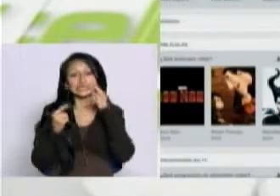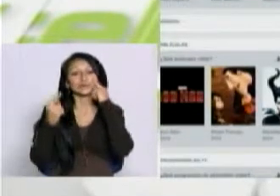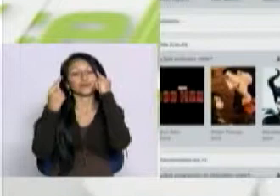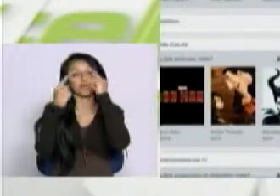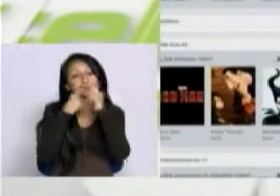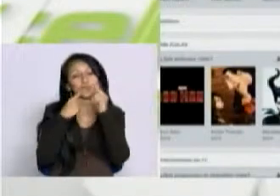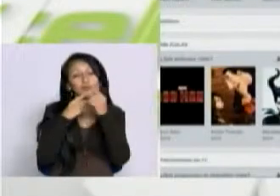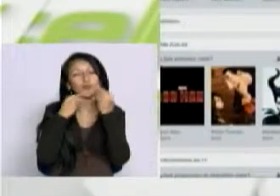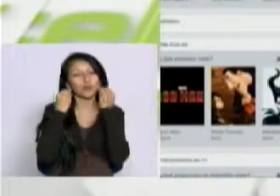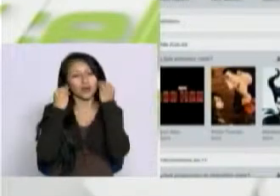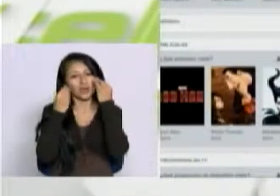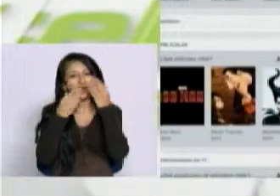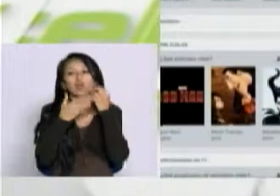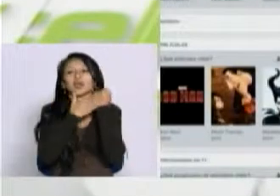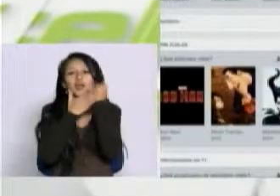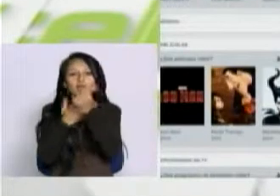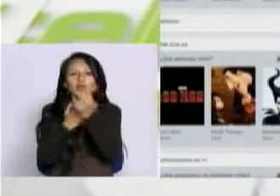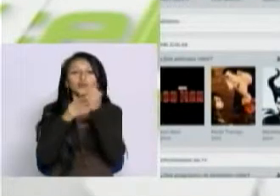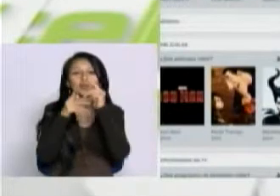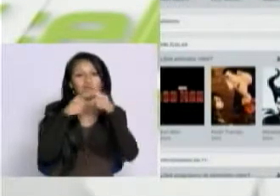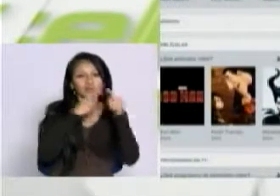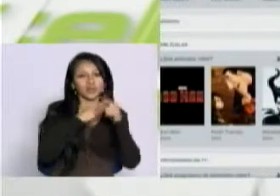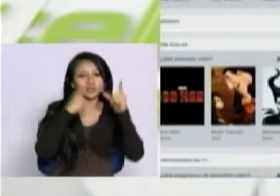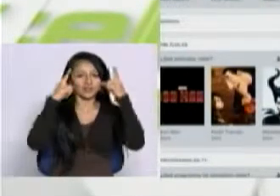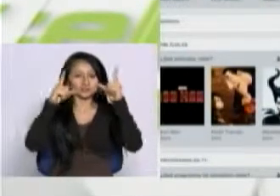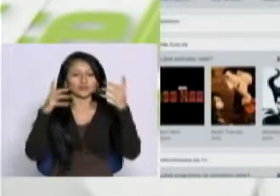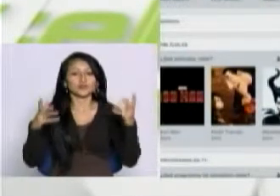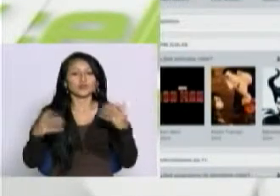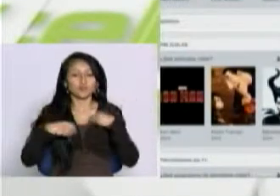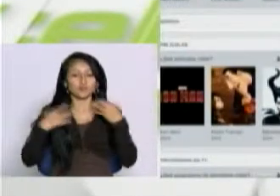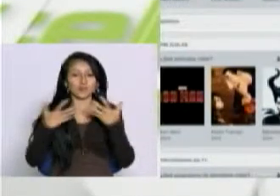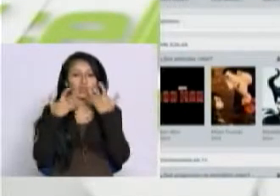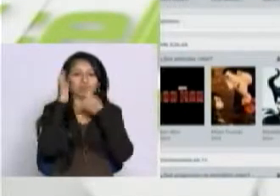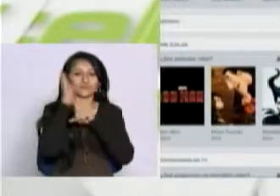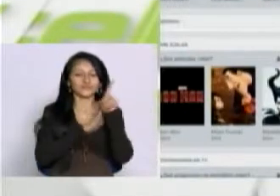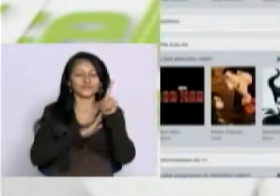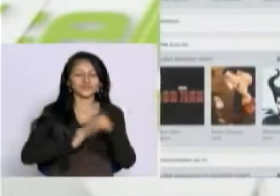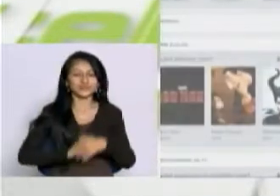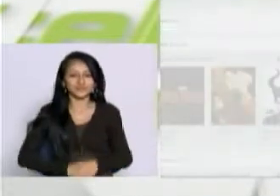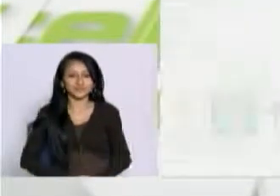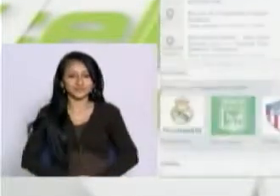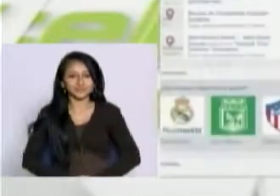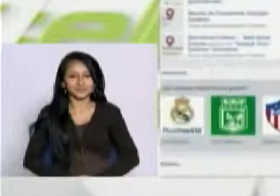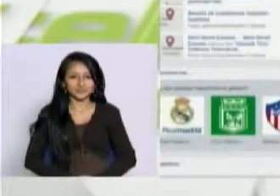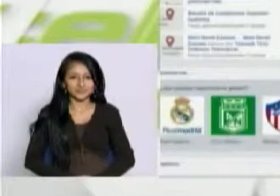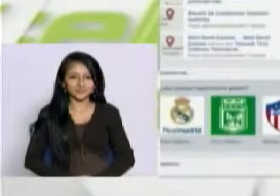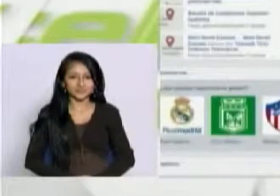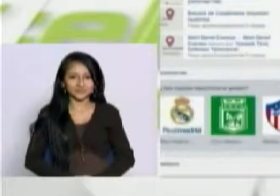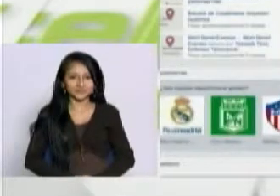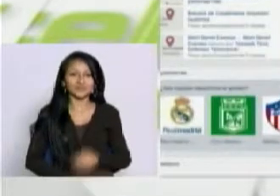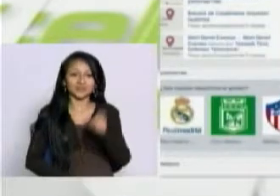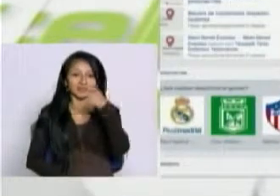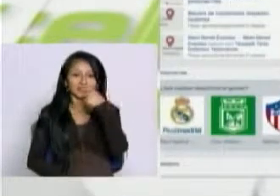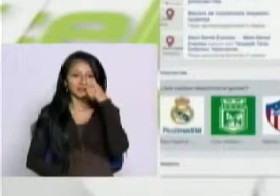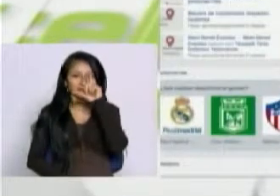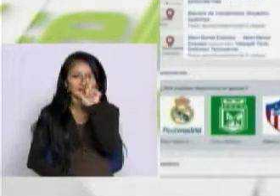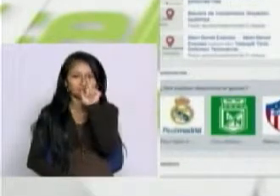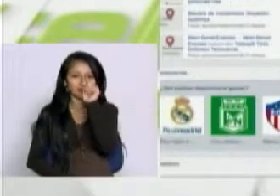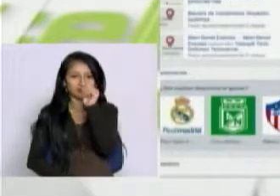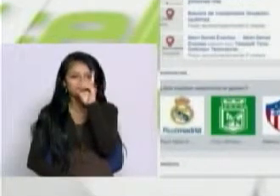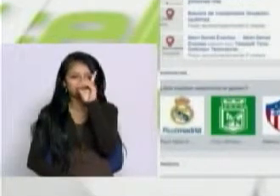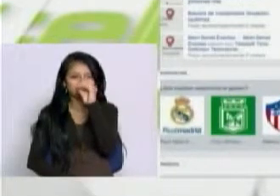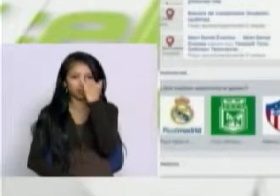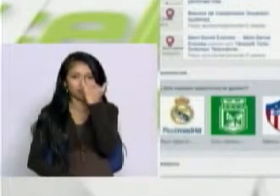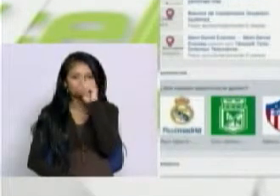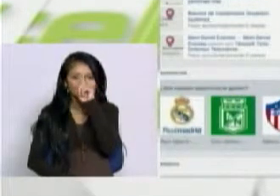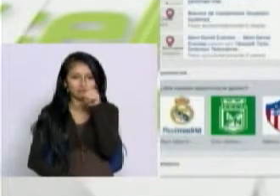prioridad para llegar a tener una mejor calidad de vida. Gladys Giraldo, Telecafé